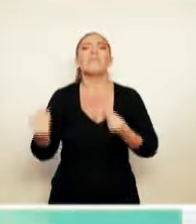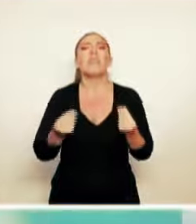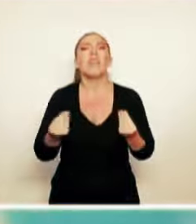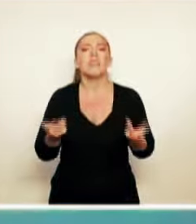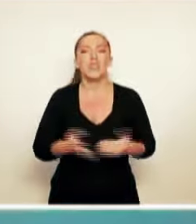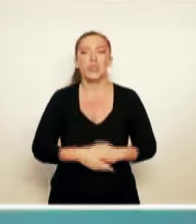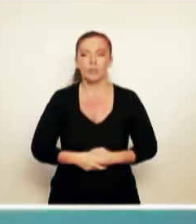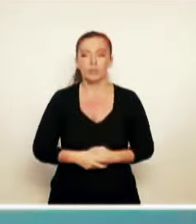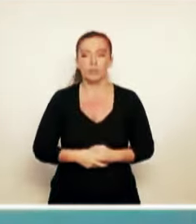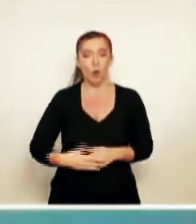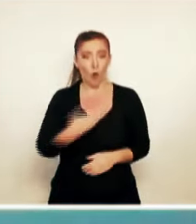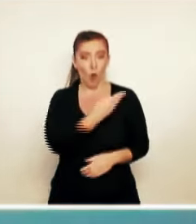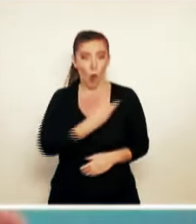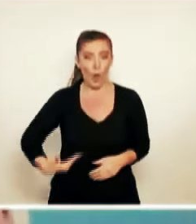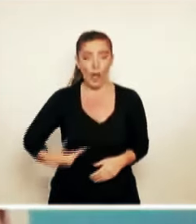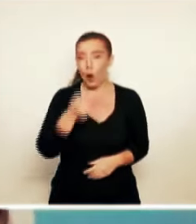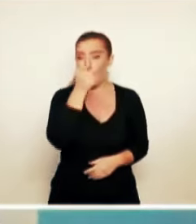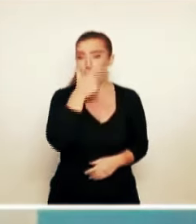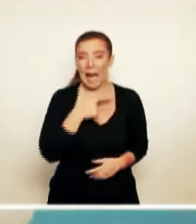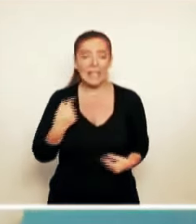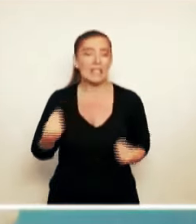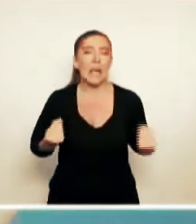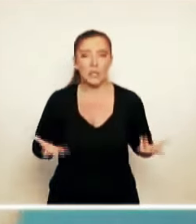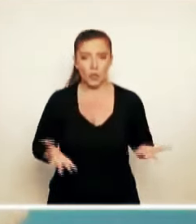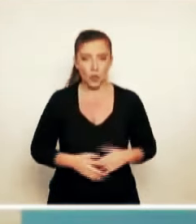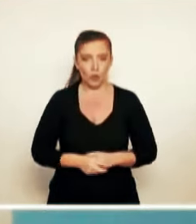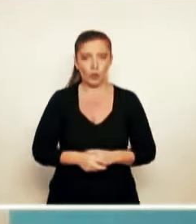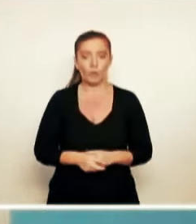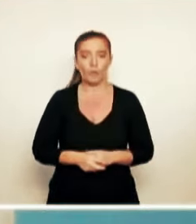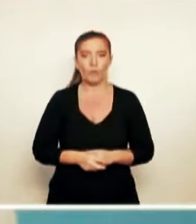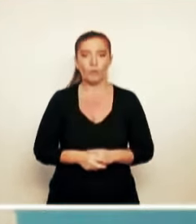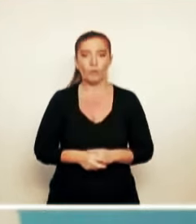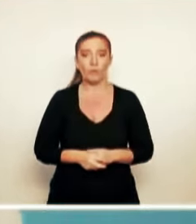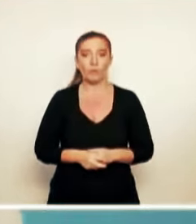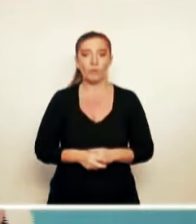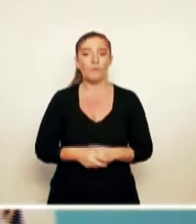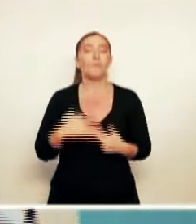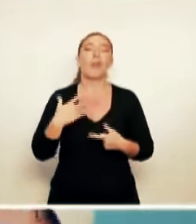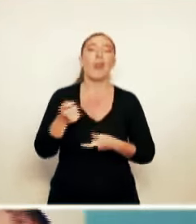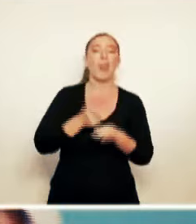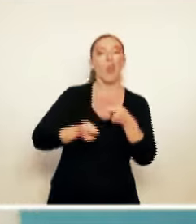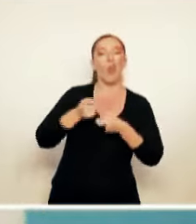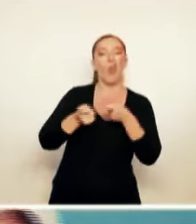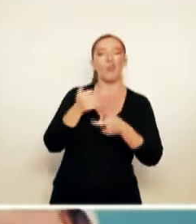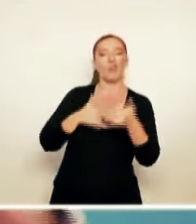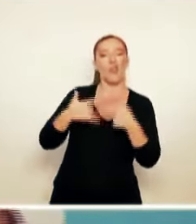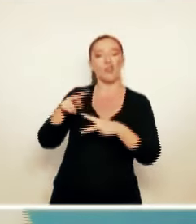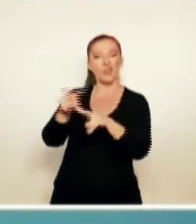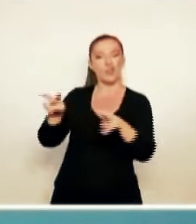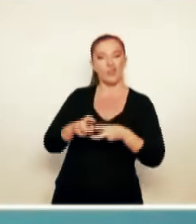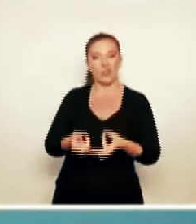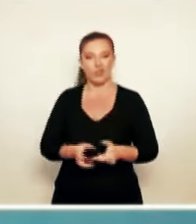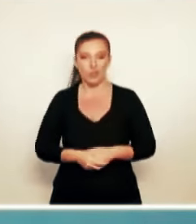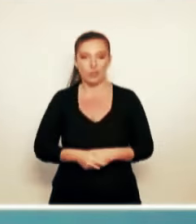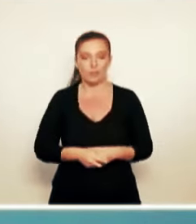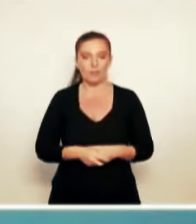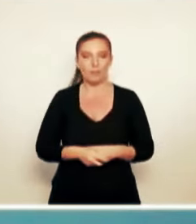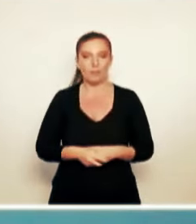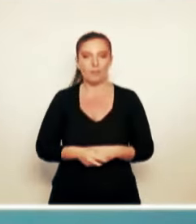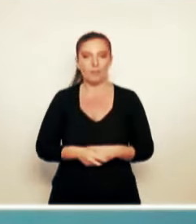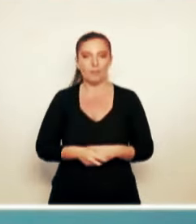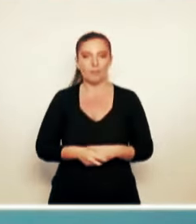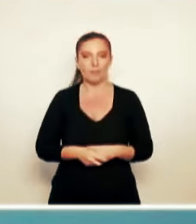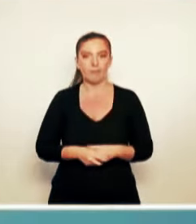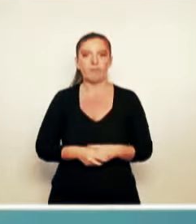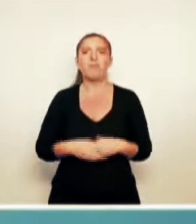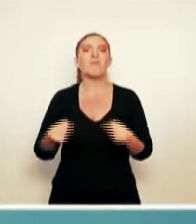¿Qué hizo el gobierno de Mauricio Macri? Hizo negocios financieros en lugar... ¿Qué